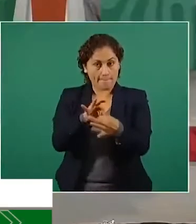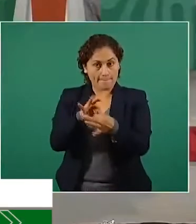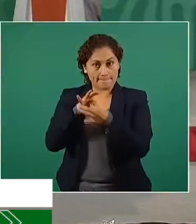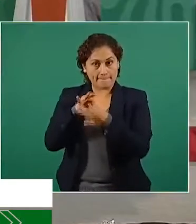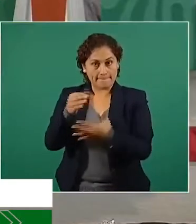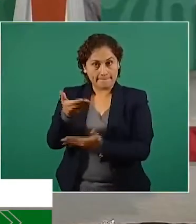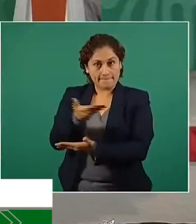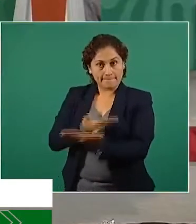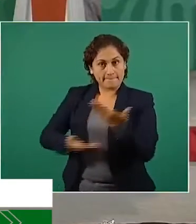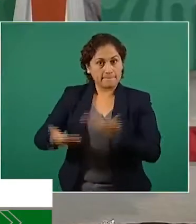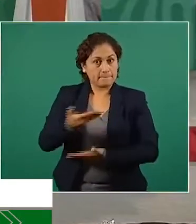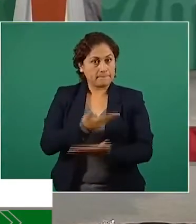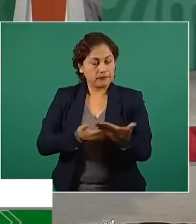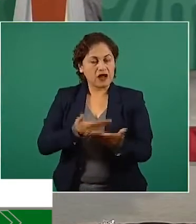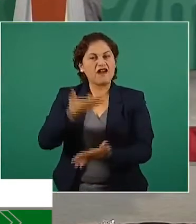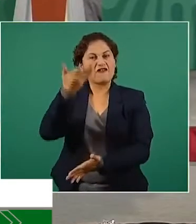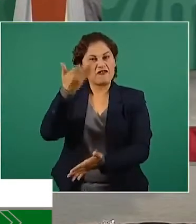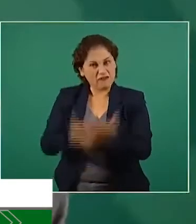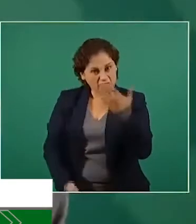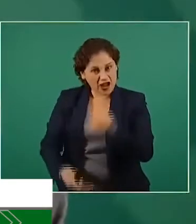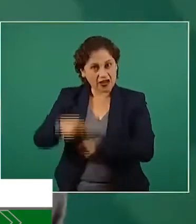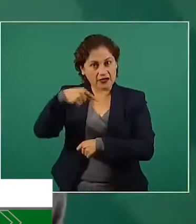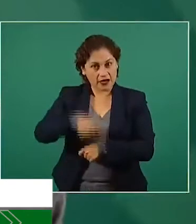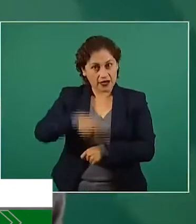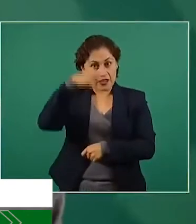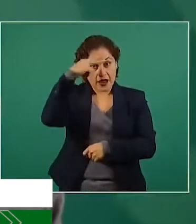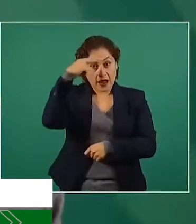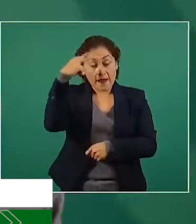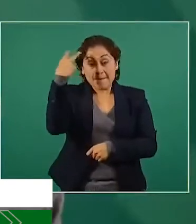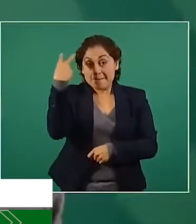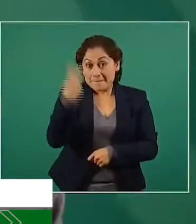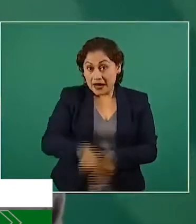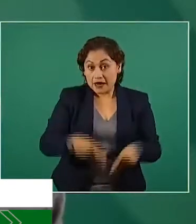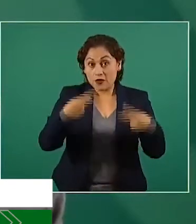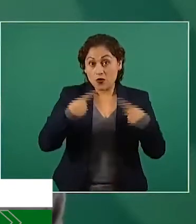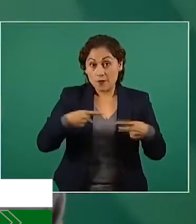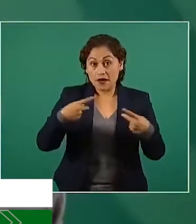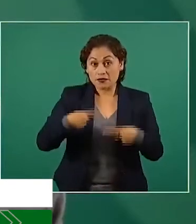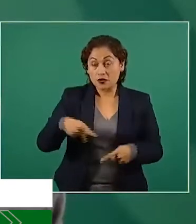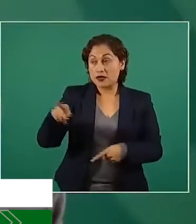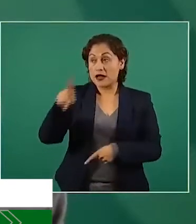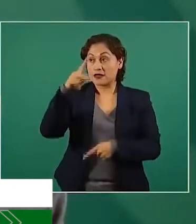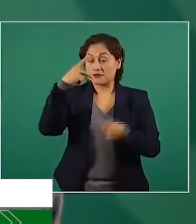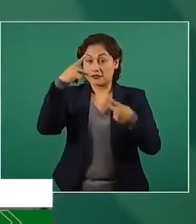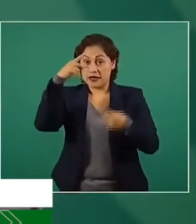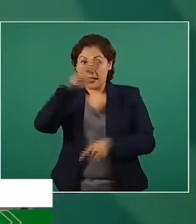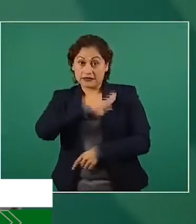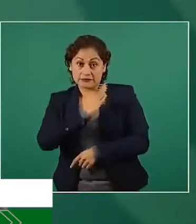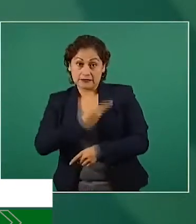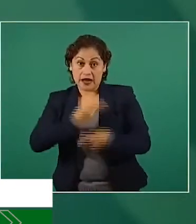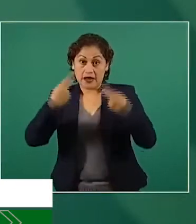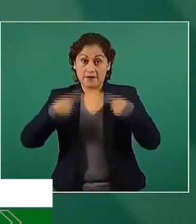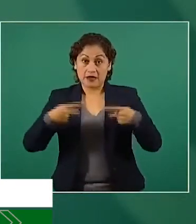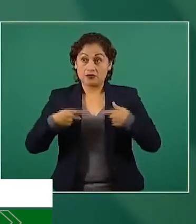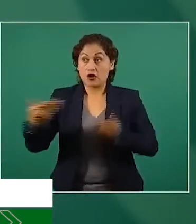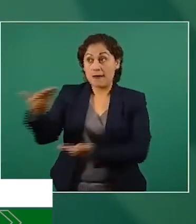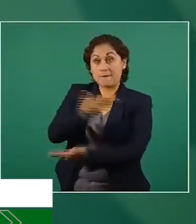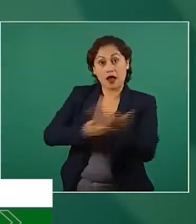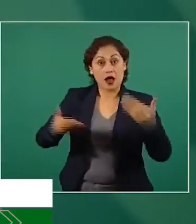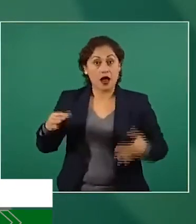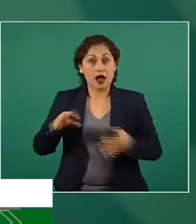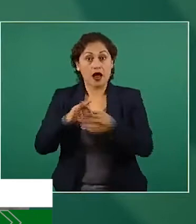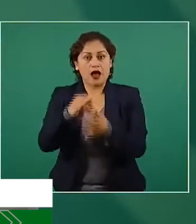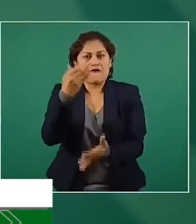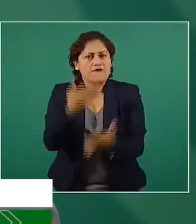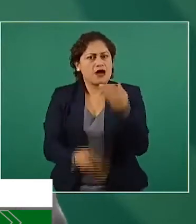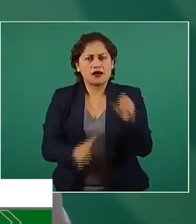que México está abierto a recibir nuevas inversiones españolas, pero advirtió que ya no se permite robar. Pues lo que se tiene que hacer es entender que hay